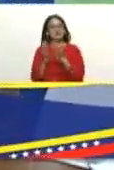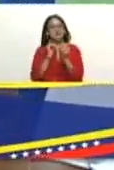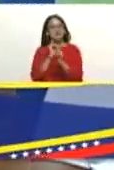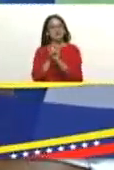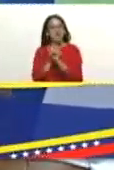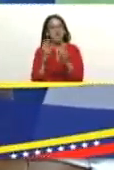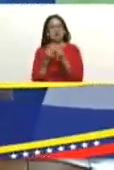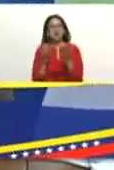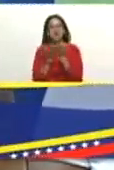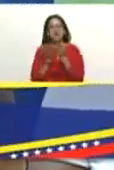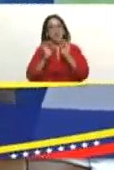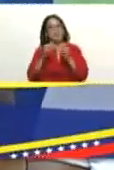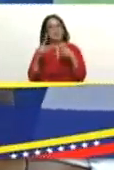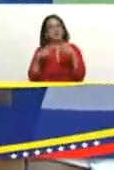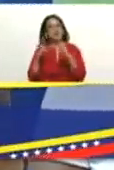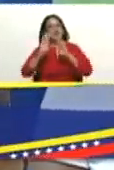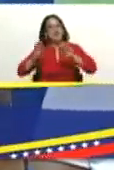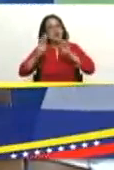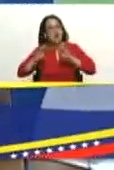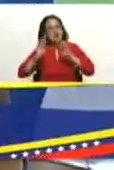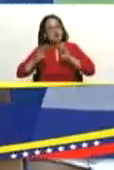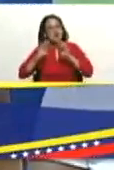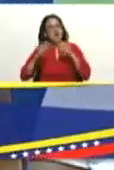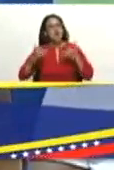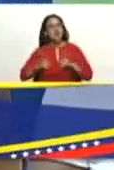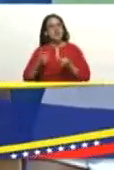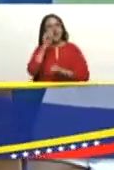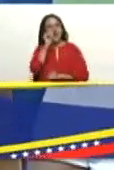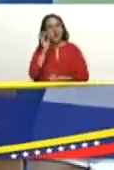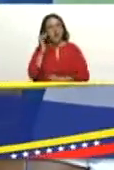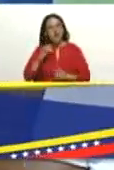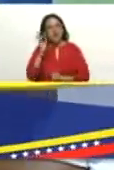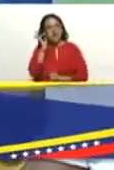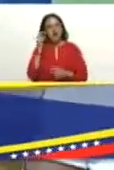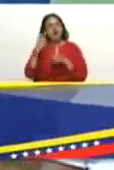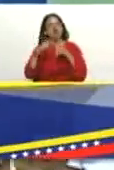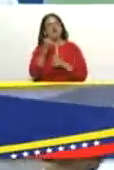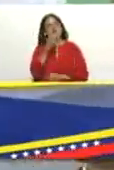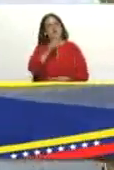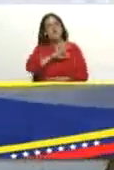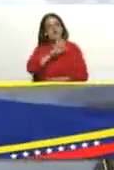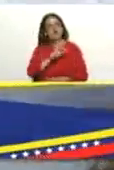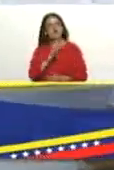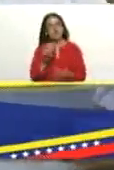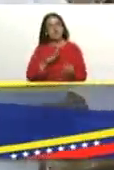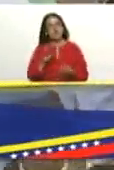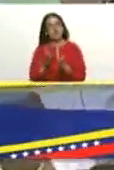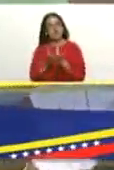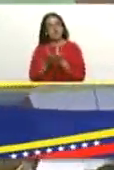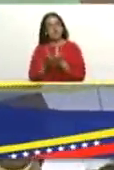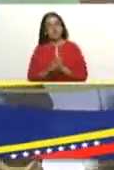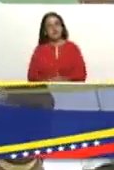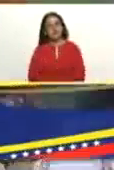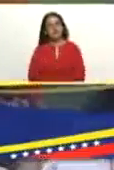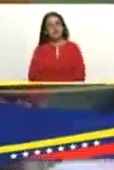la escuela impulsará el proceso de formación de nuestros hijos e hijas, entre otros tantos beneficios que otorga el servicio.